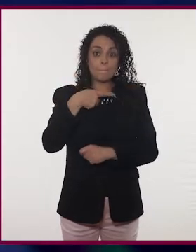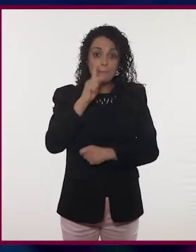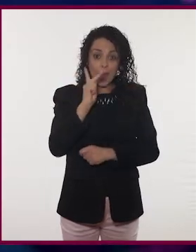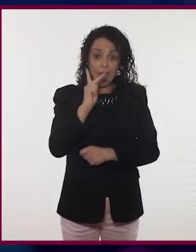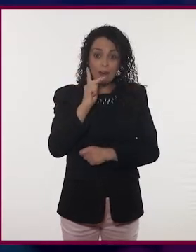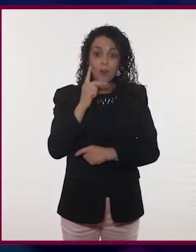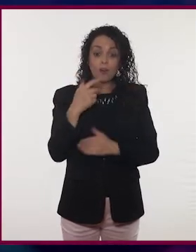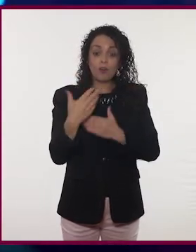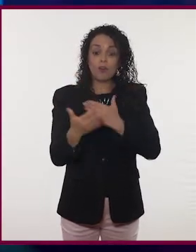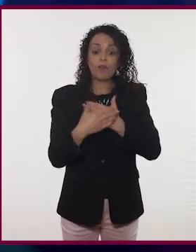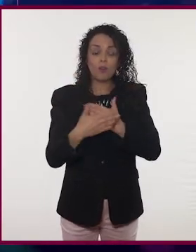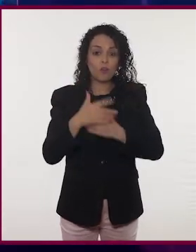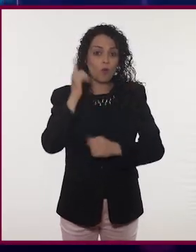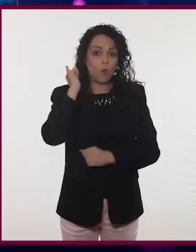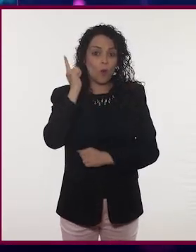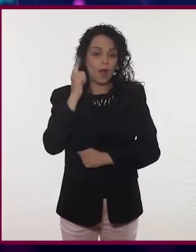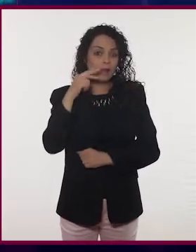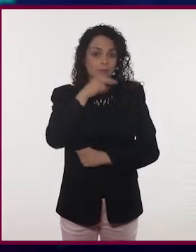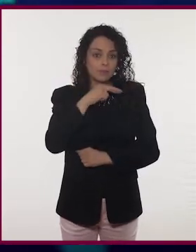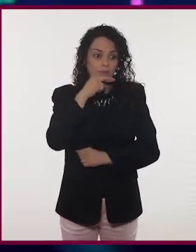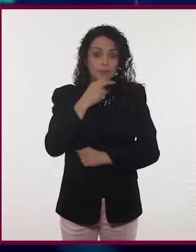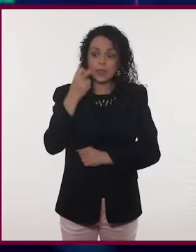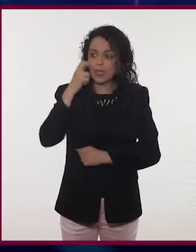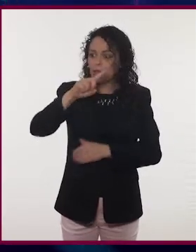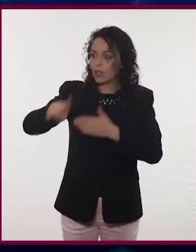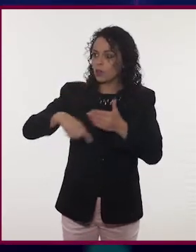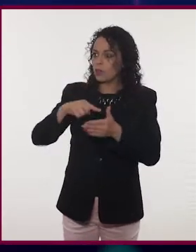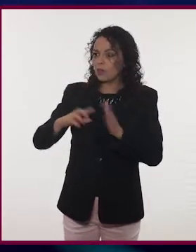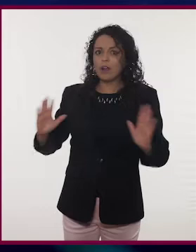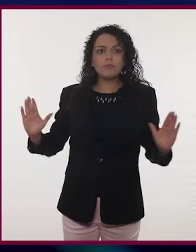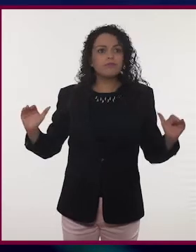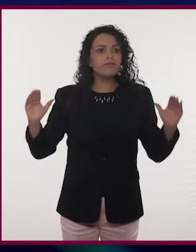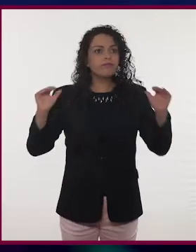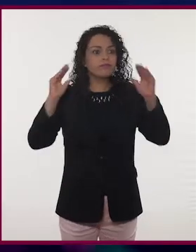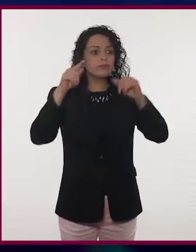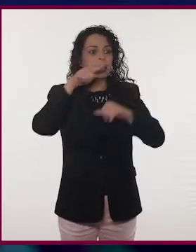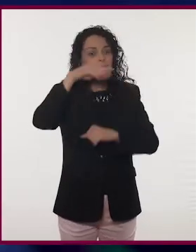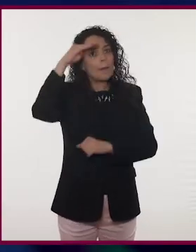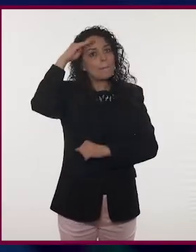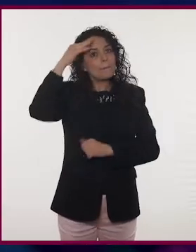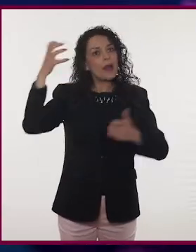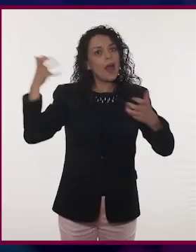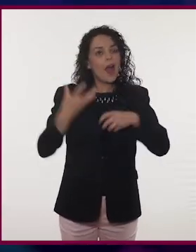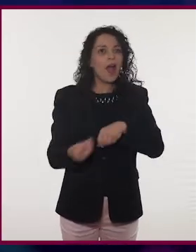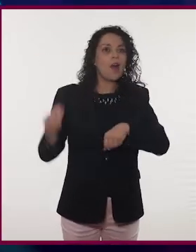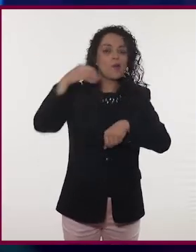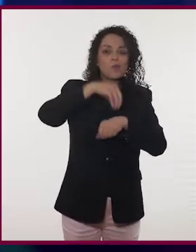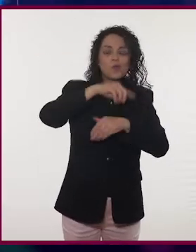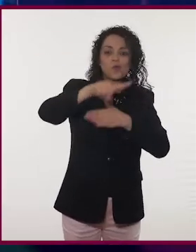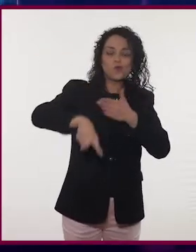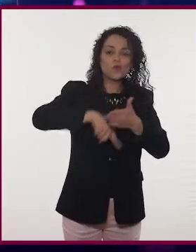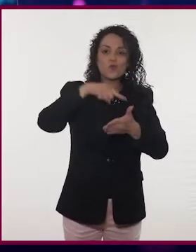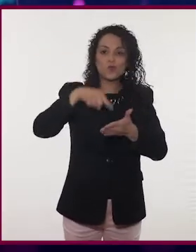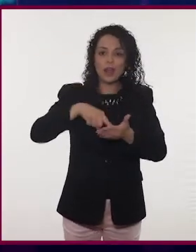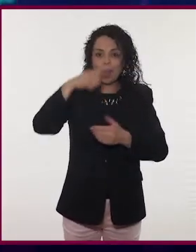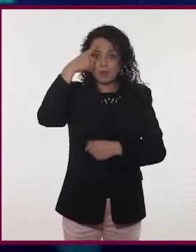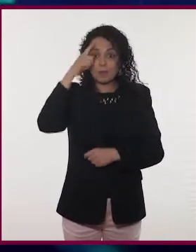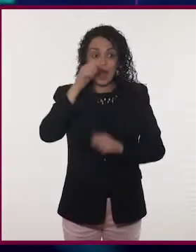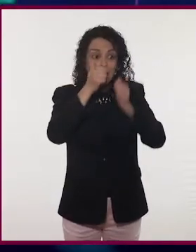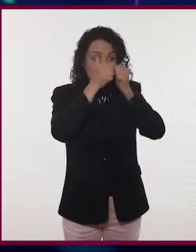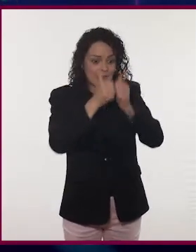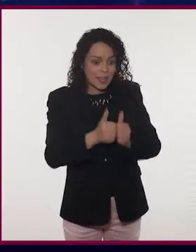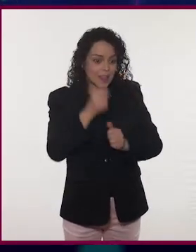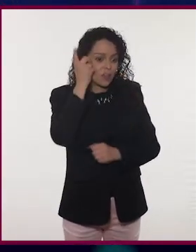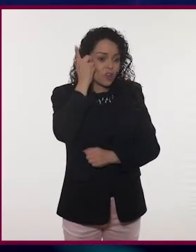cercanía de la zona arqueológica ellos decidieron hacer, en este caso, un lugar para quedarse a